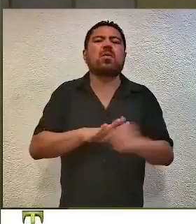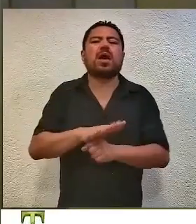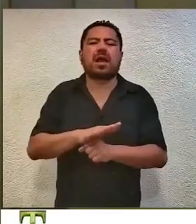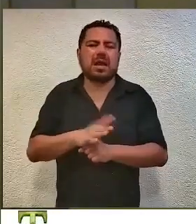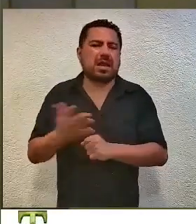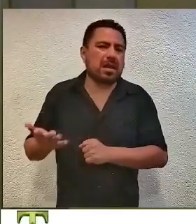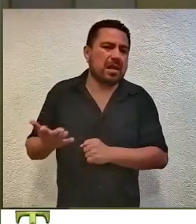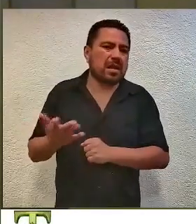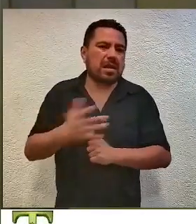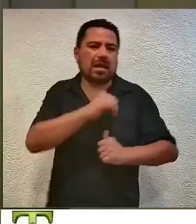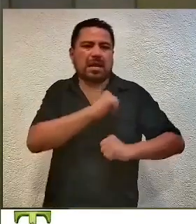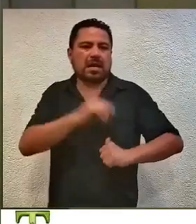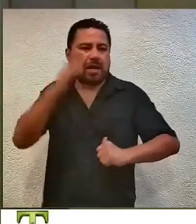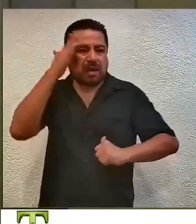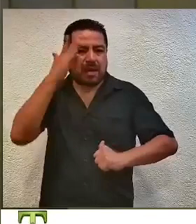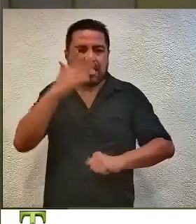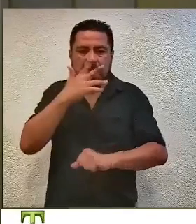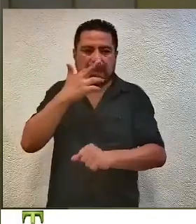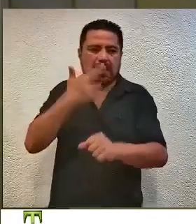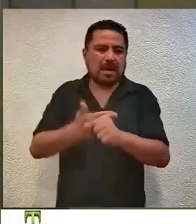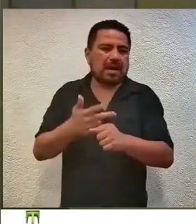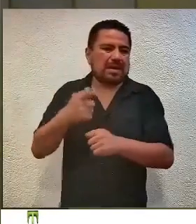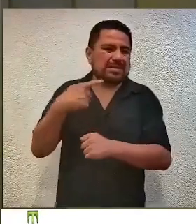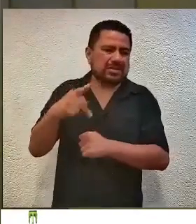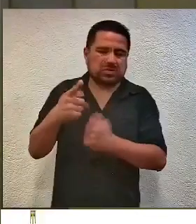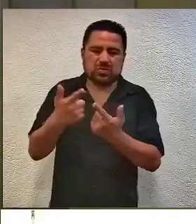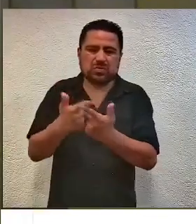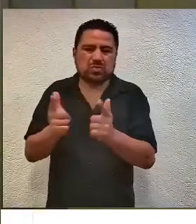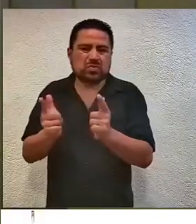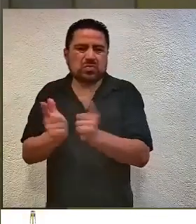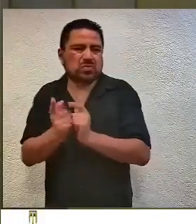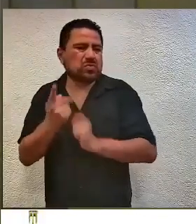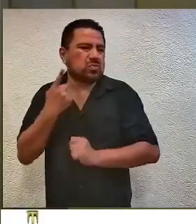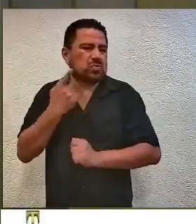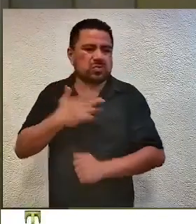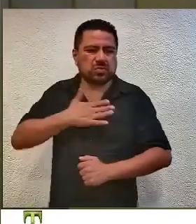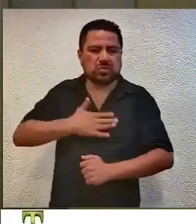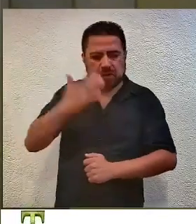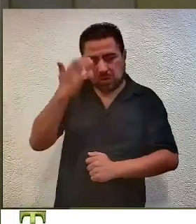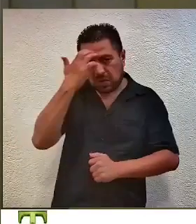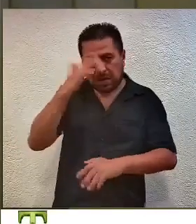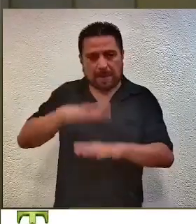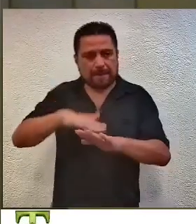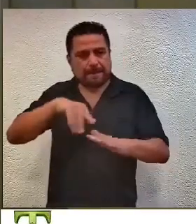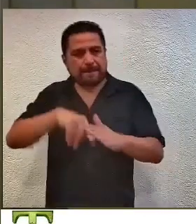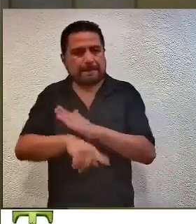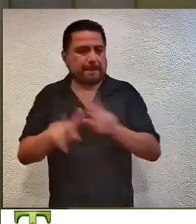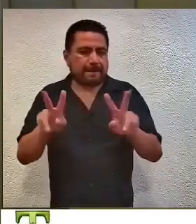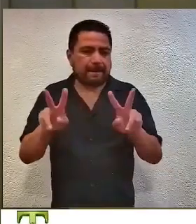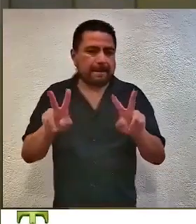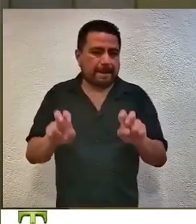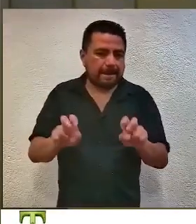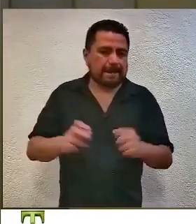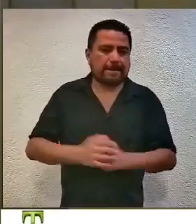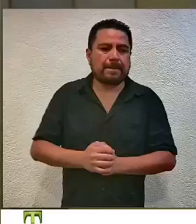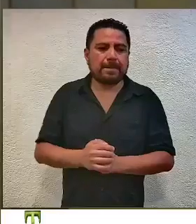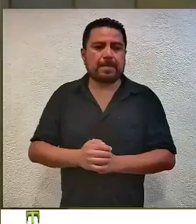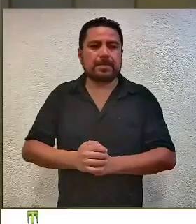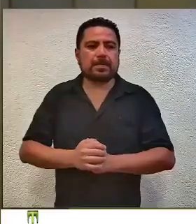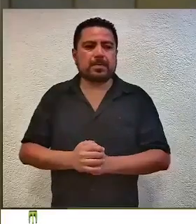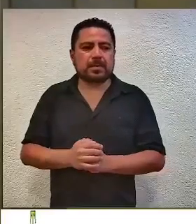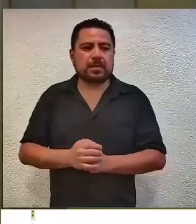que compete al órgano intrapartidario de justicia conocer de estos temas.